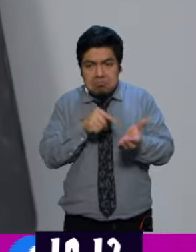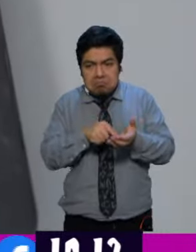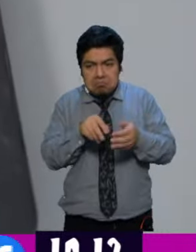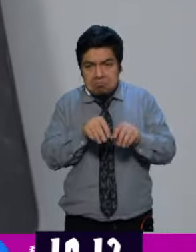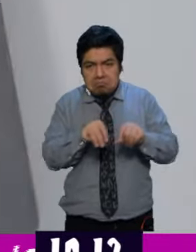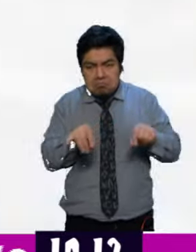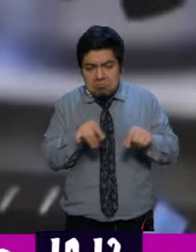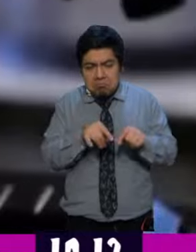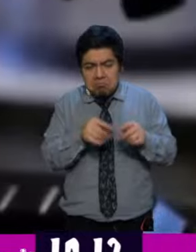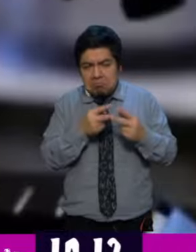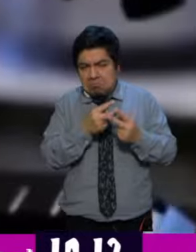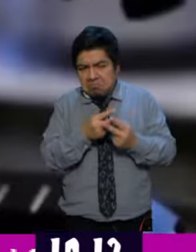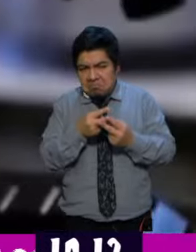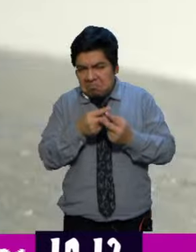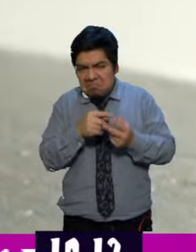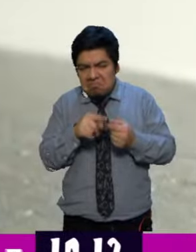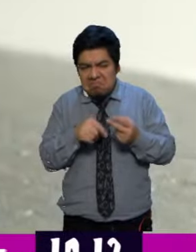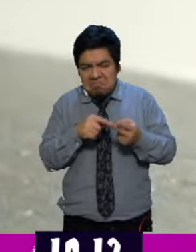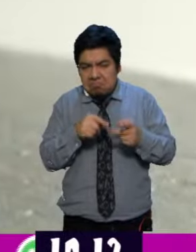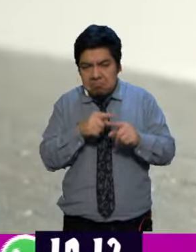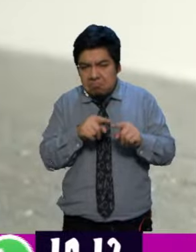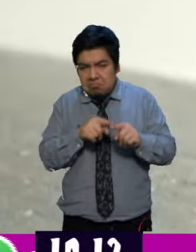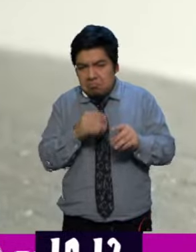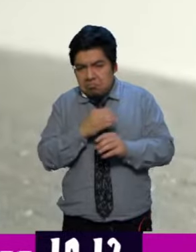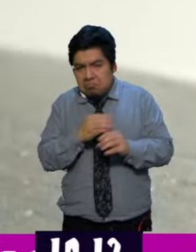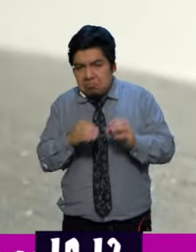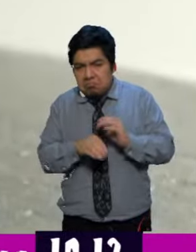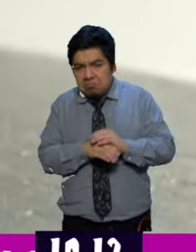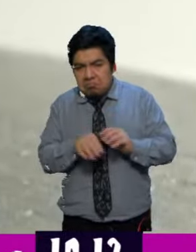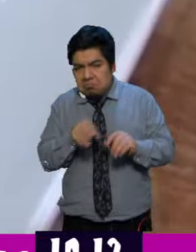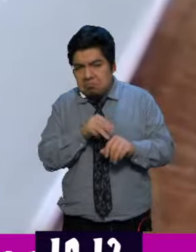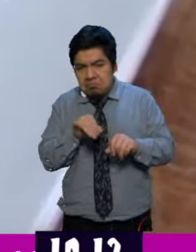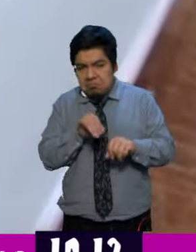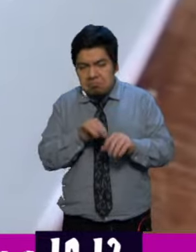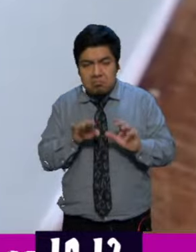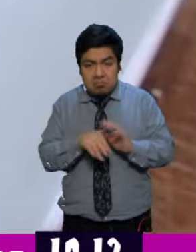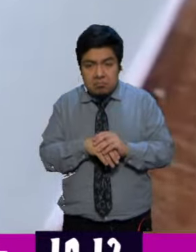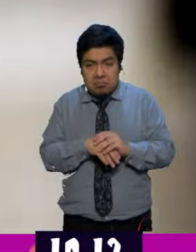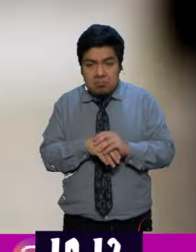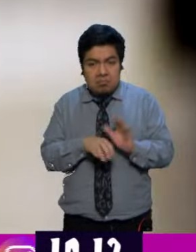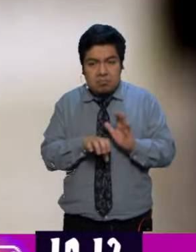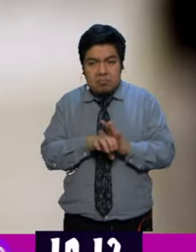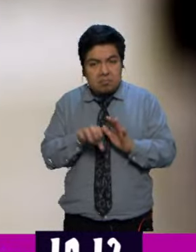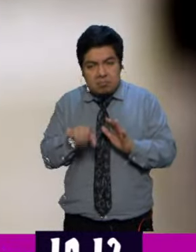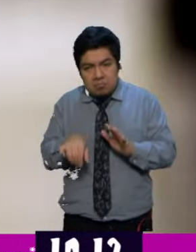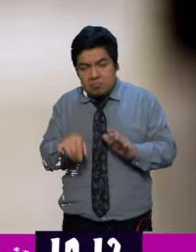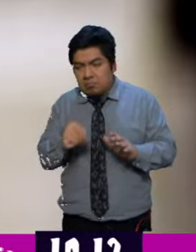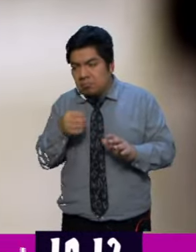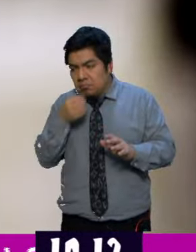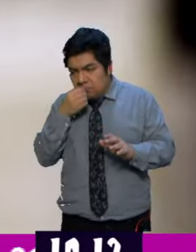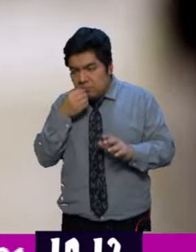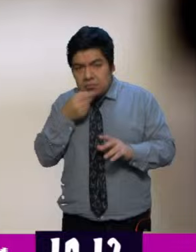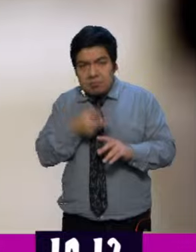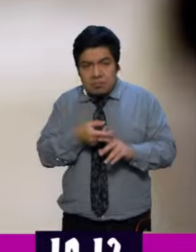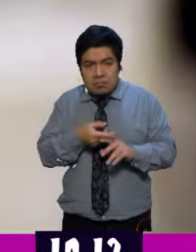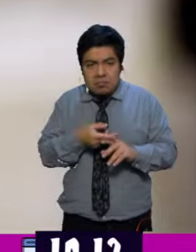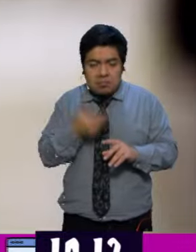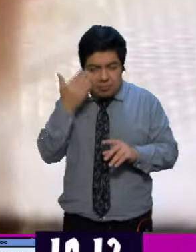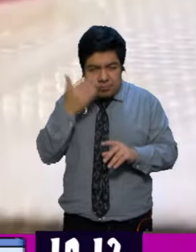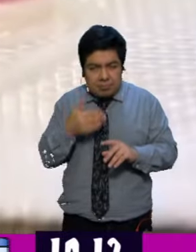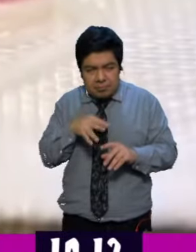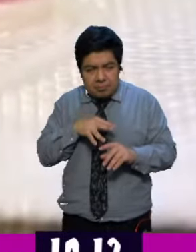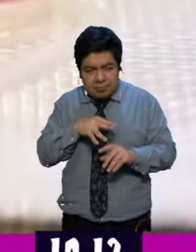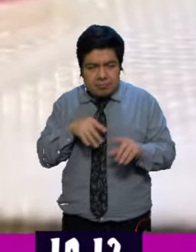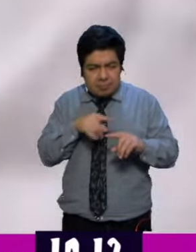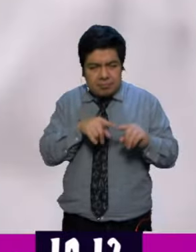caso de estrellitas o de letritas o de... Pues sí, la sopita de pasta es el típico caso de comida de impresora en 3D. Lo que pasa es que yo lo estoy